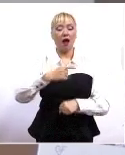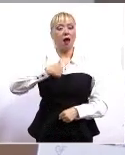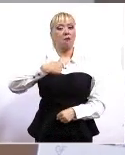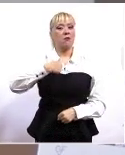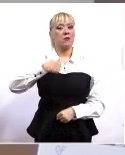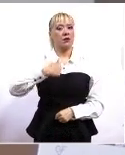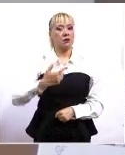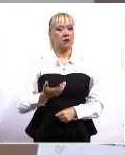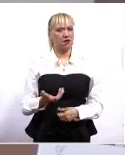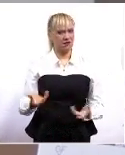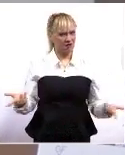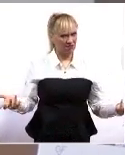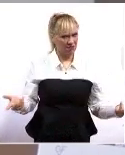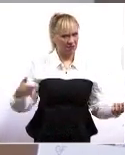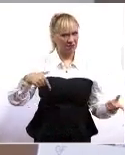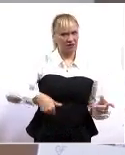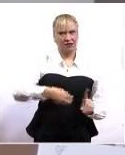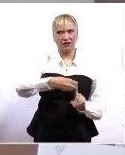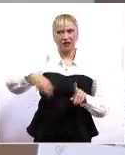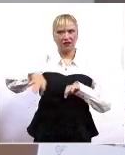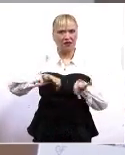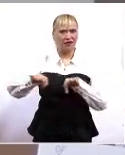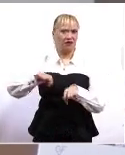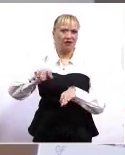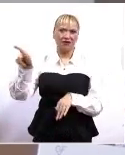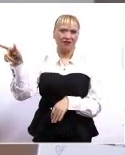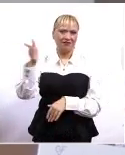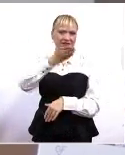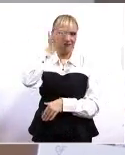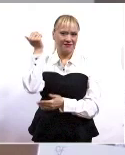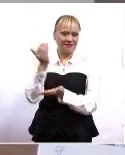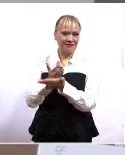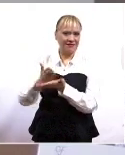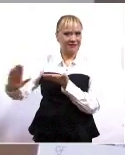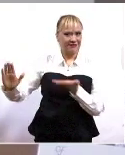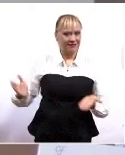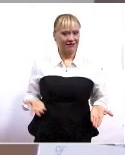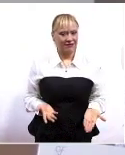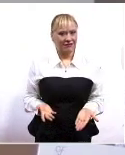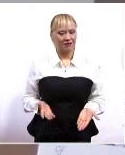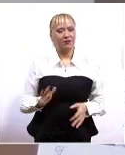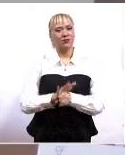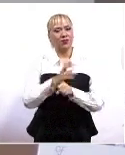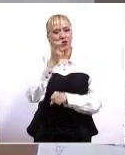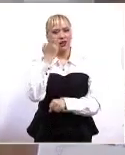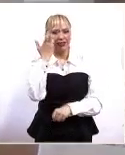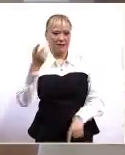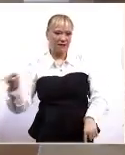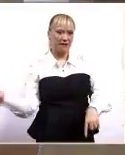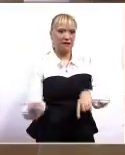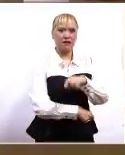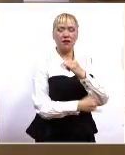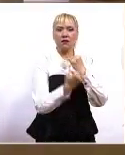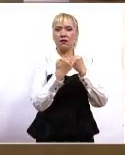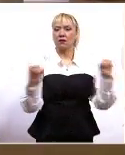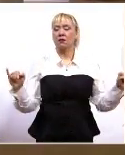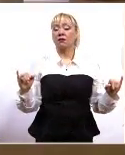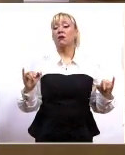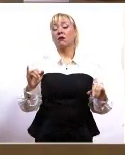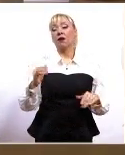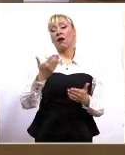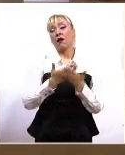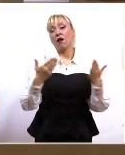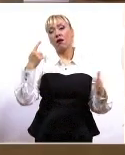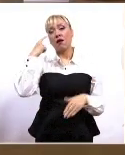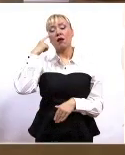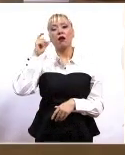se organiza el Poder Judicial. Entre estos intentos por socavar la independencia judicial, se encuentra la iniciativa que